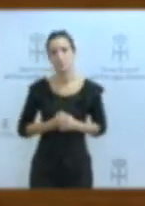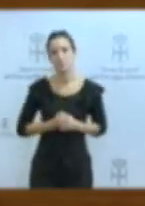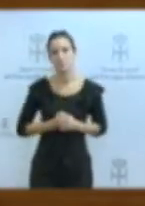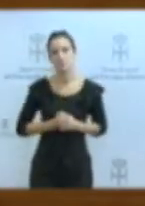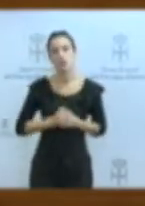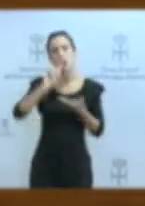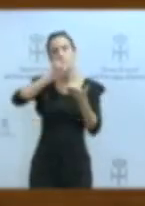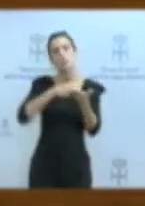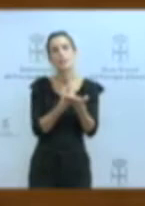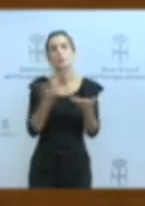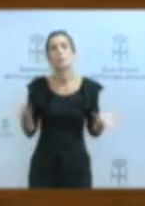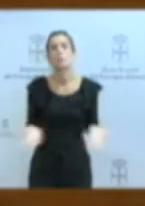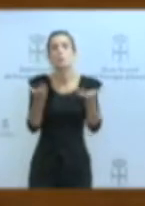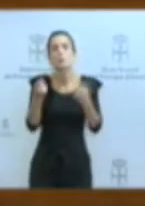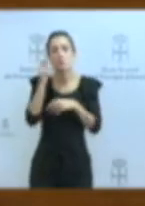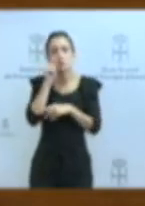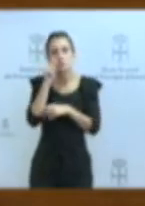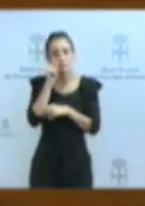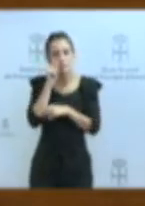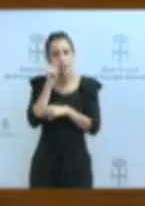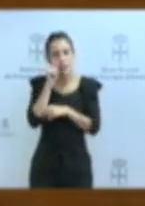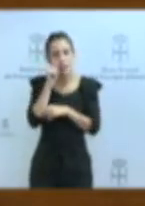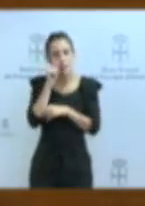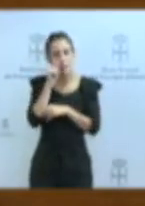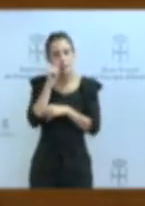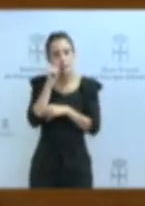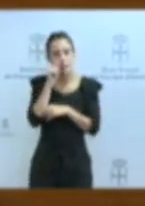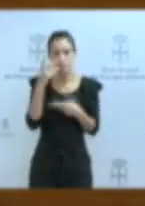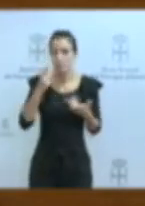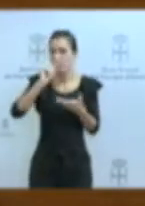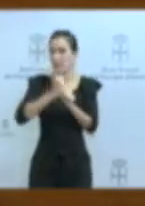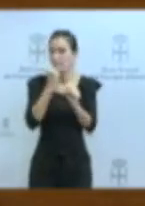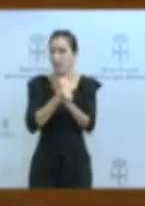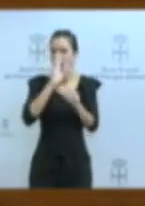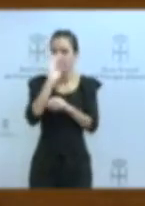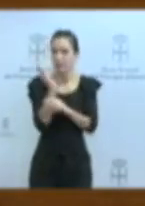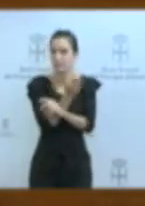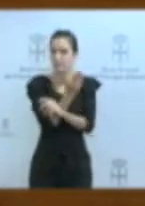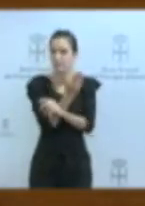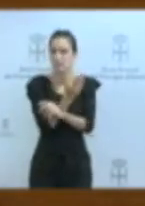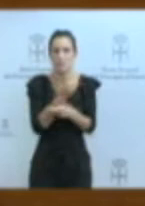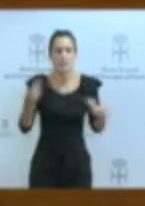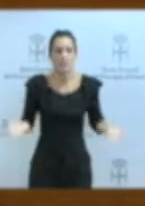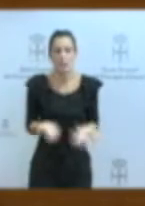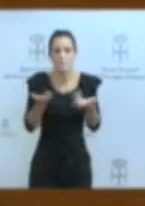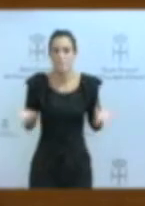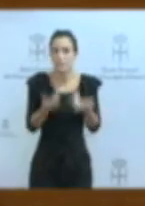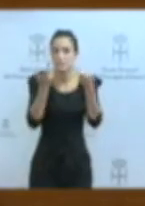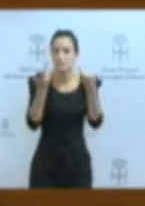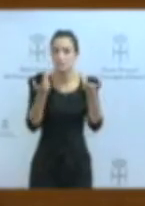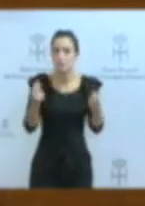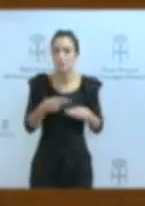previamente trabajados a nivel de campañas de promoción, de campañas comerciales de destino, no